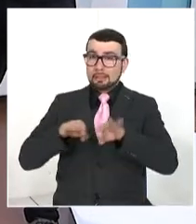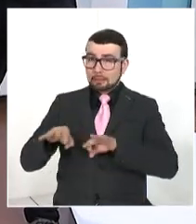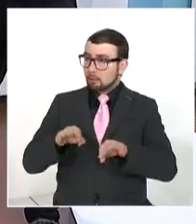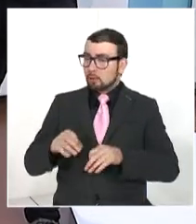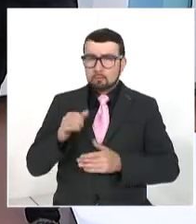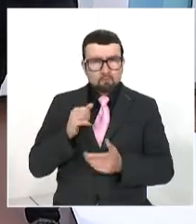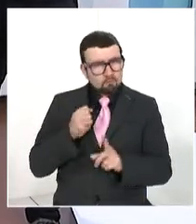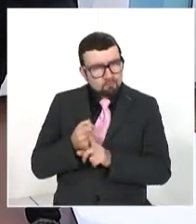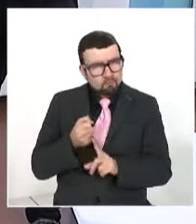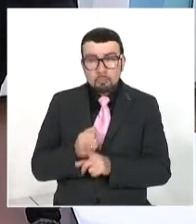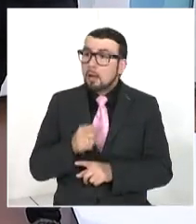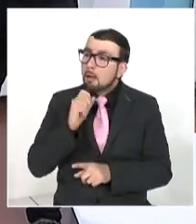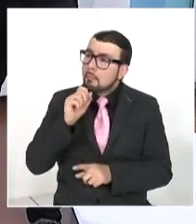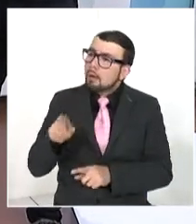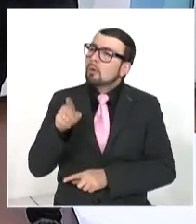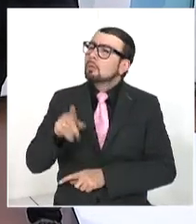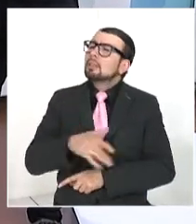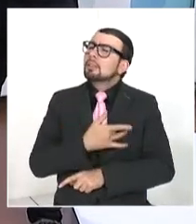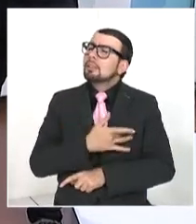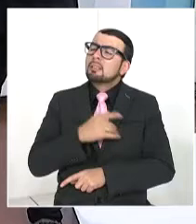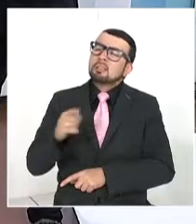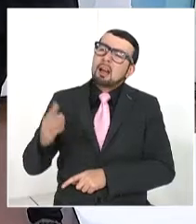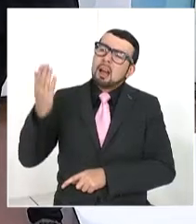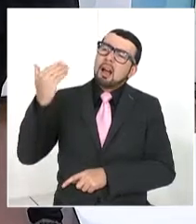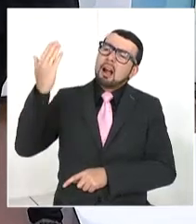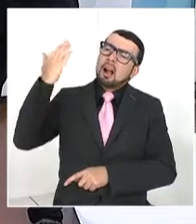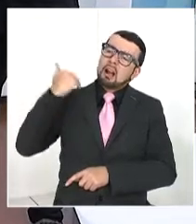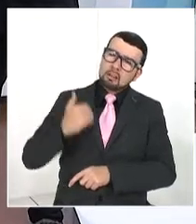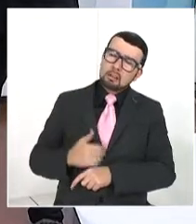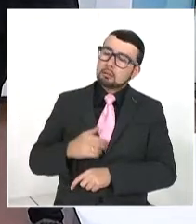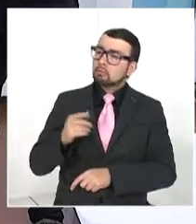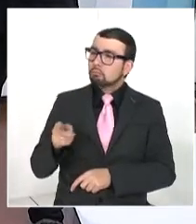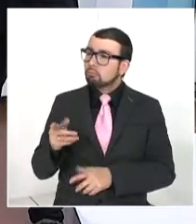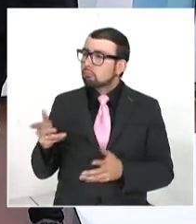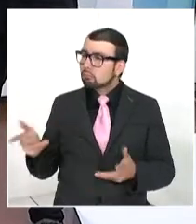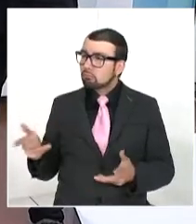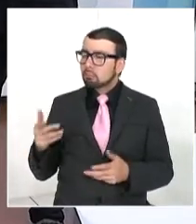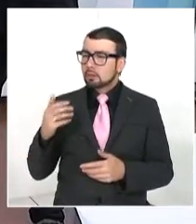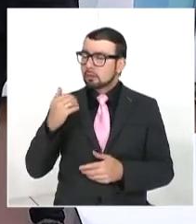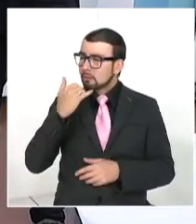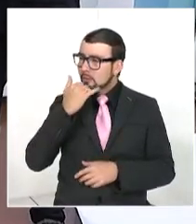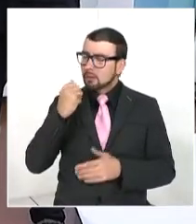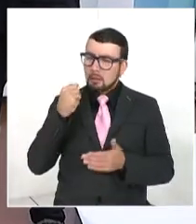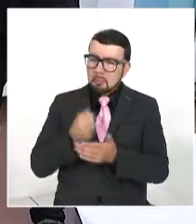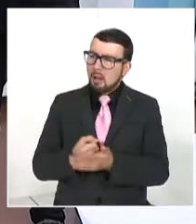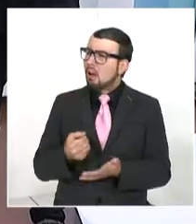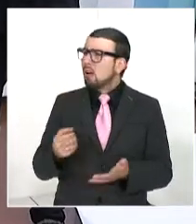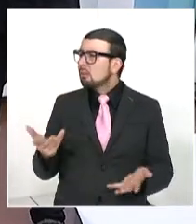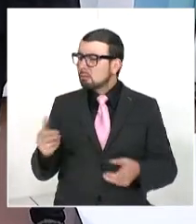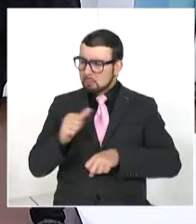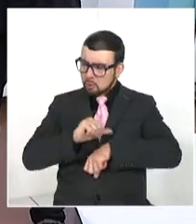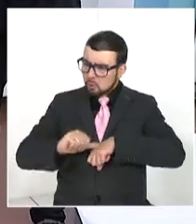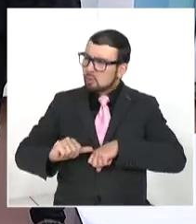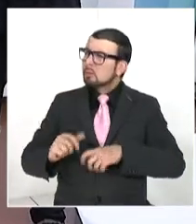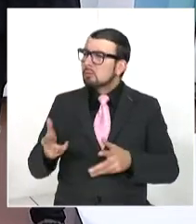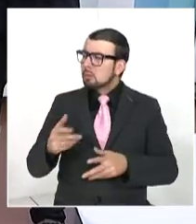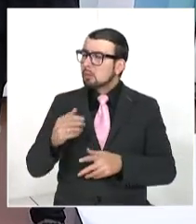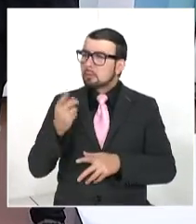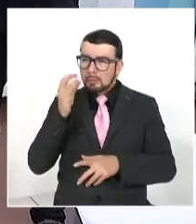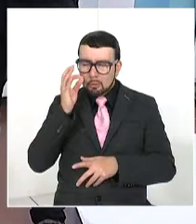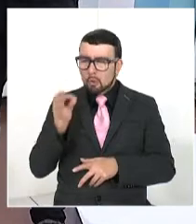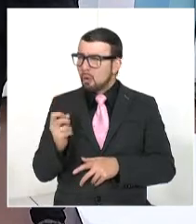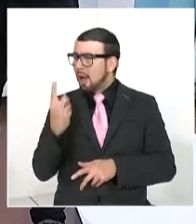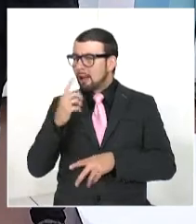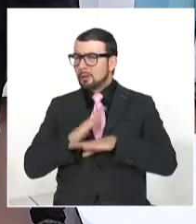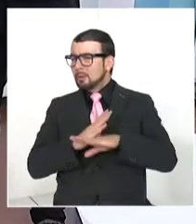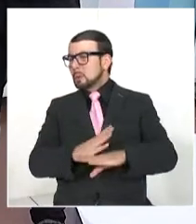preguntarle al paciente acerca de sus antecedentes, tanto patológicos, traumáticos, quirúrgicos, si es alérgico a